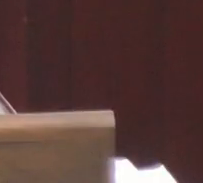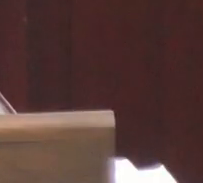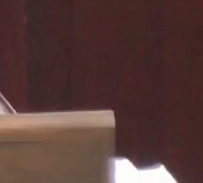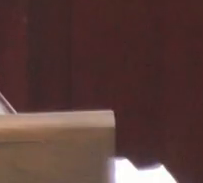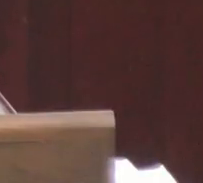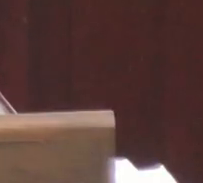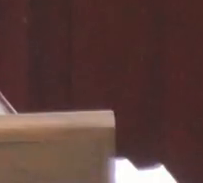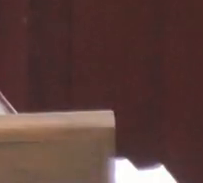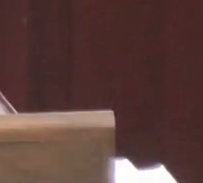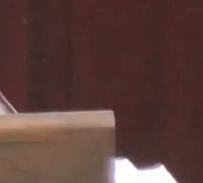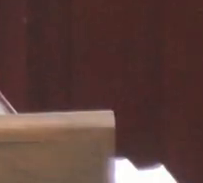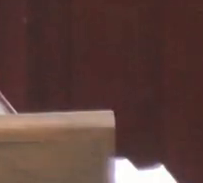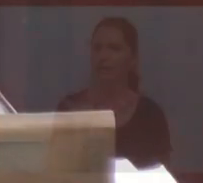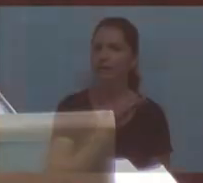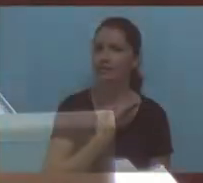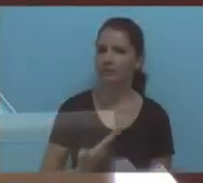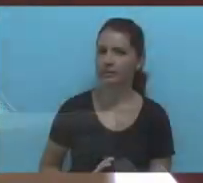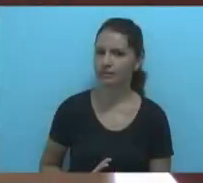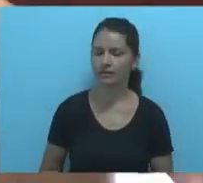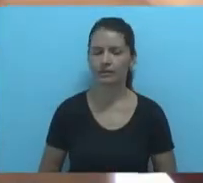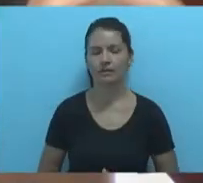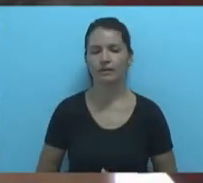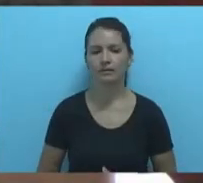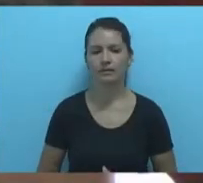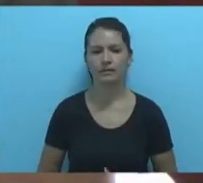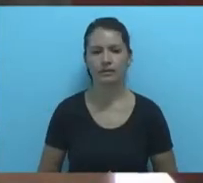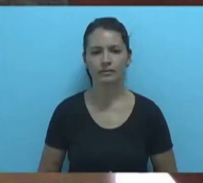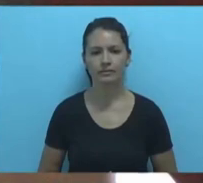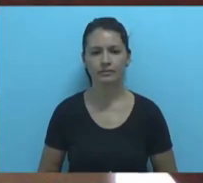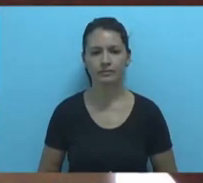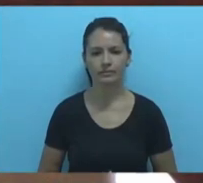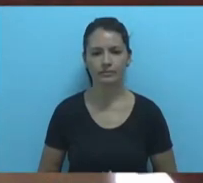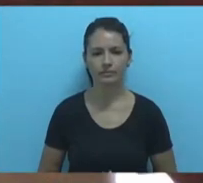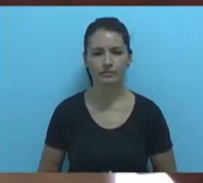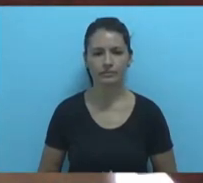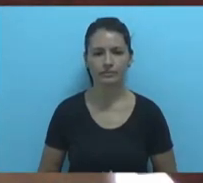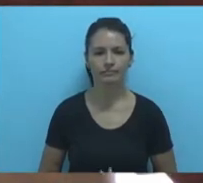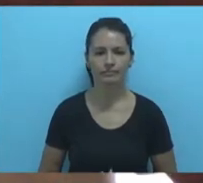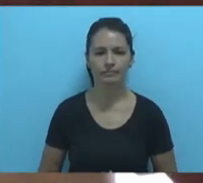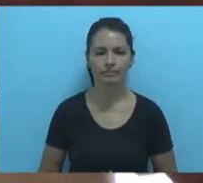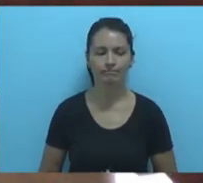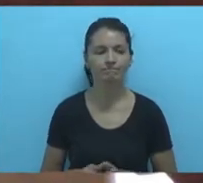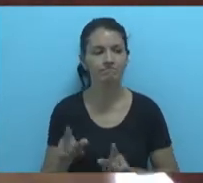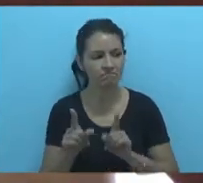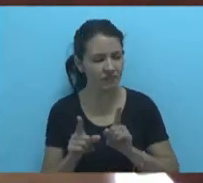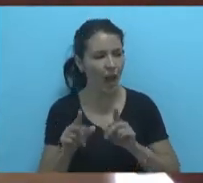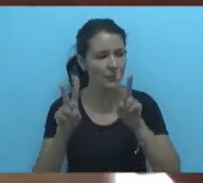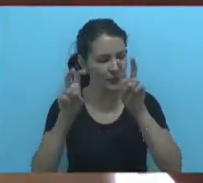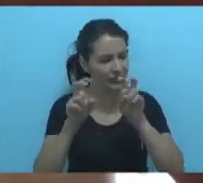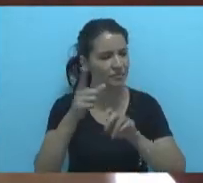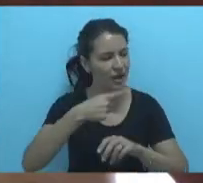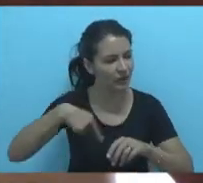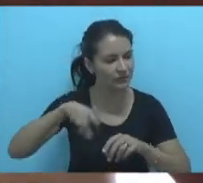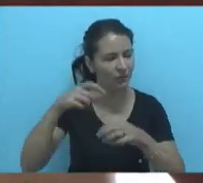proyecto de ley. Gracias, señor presidente. Bueno, parece efectivamente que en algunos temas sí nos podemos poner